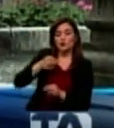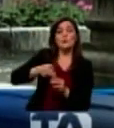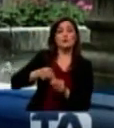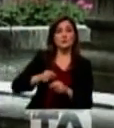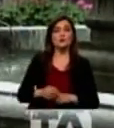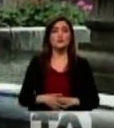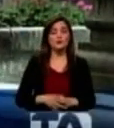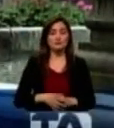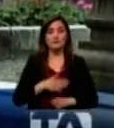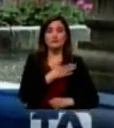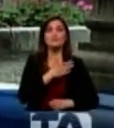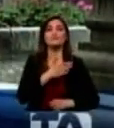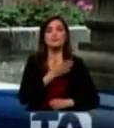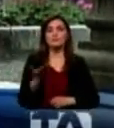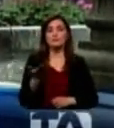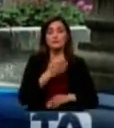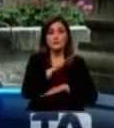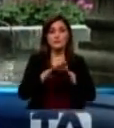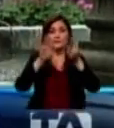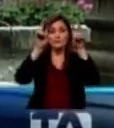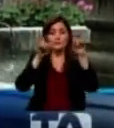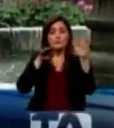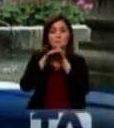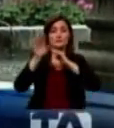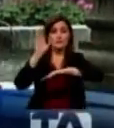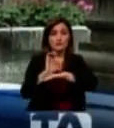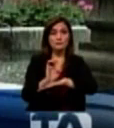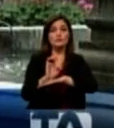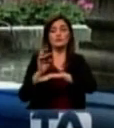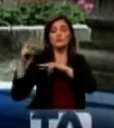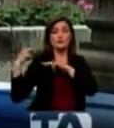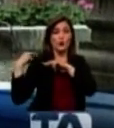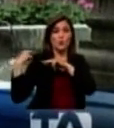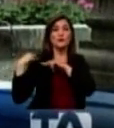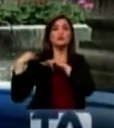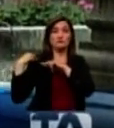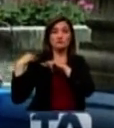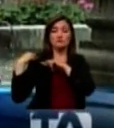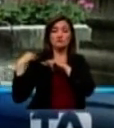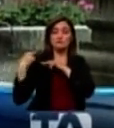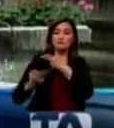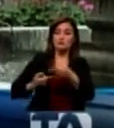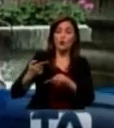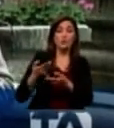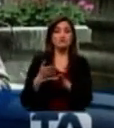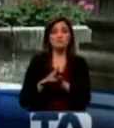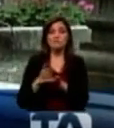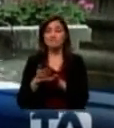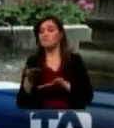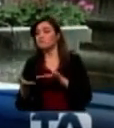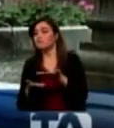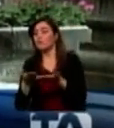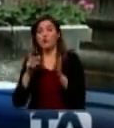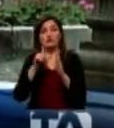Estado y también generar confianza. Al respecto, Banecuador aseguró que serán los encargados de hacer la intermediación financiera. Este es